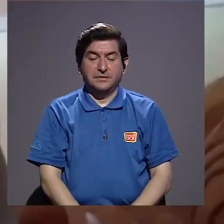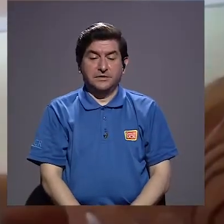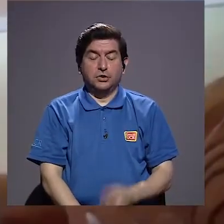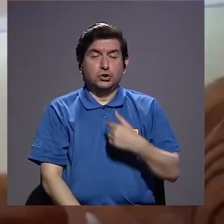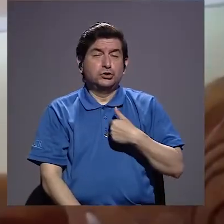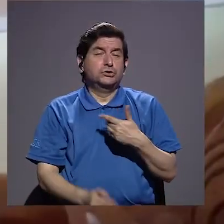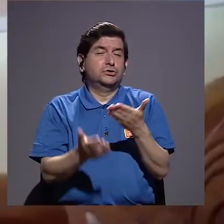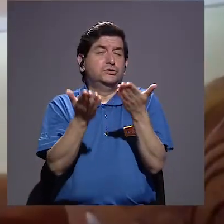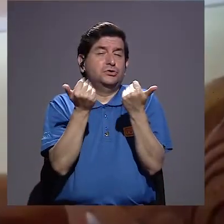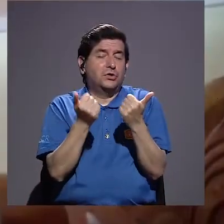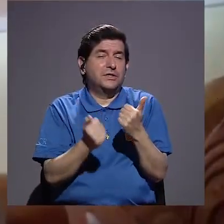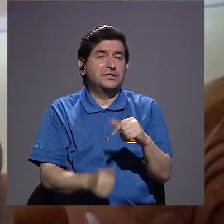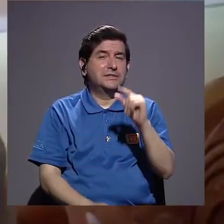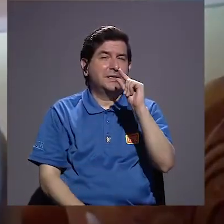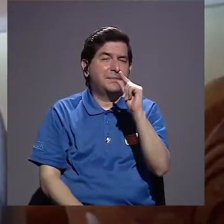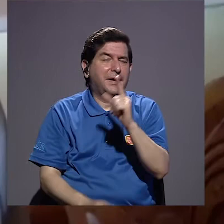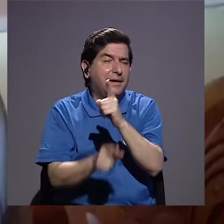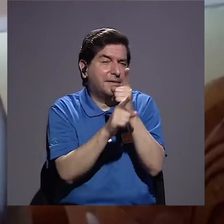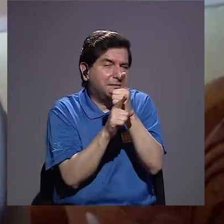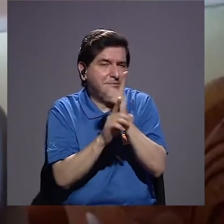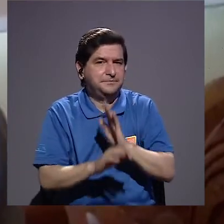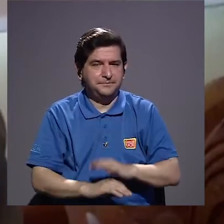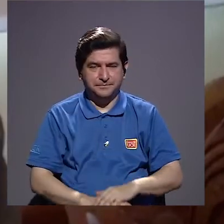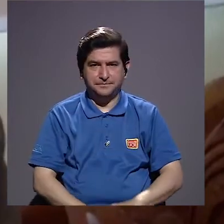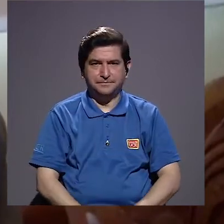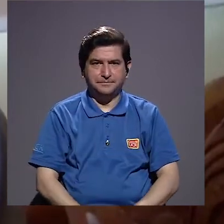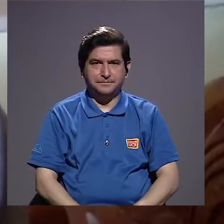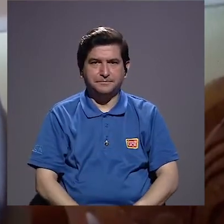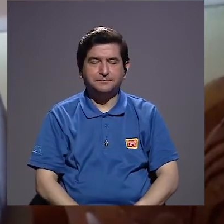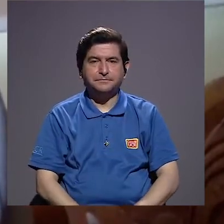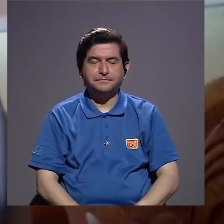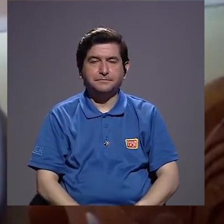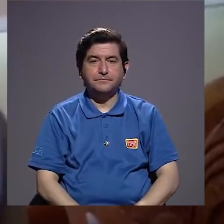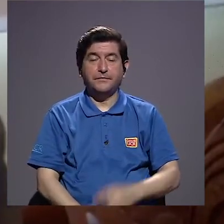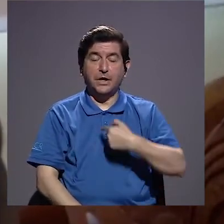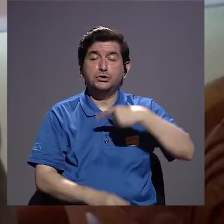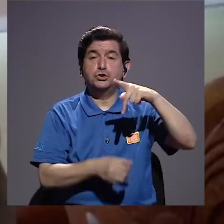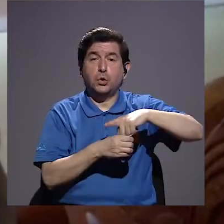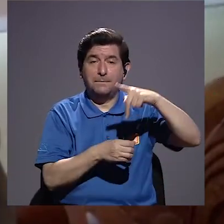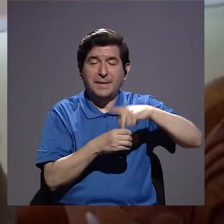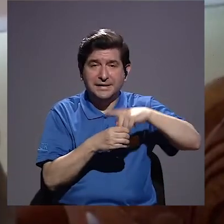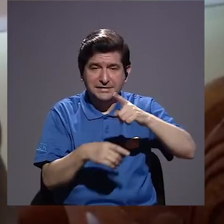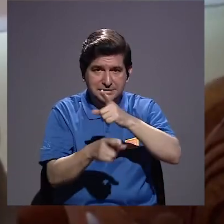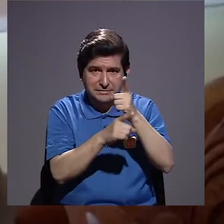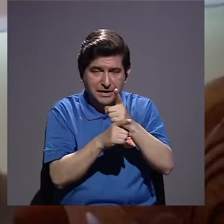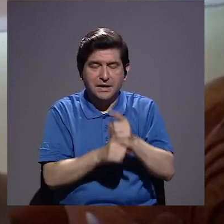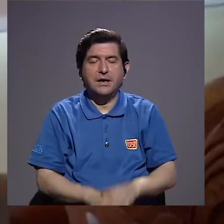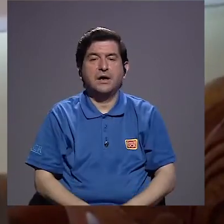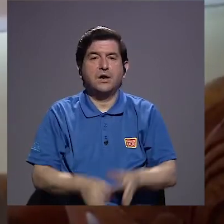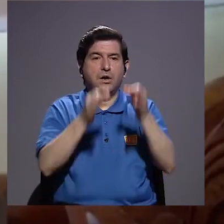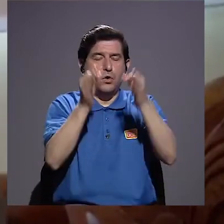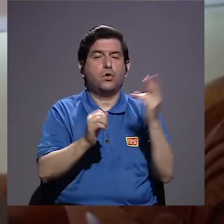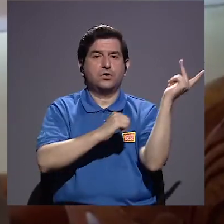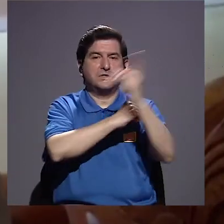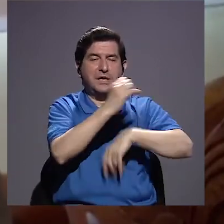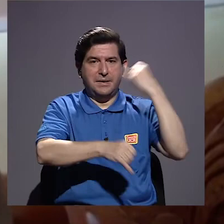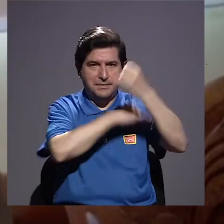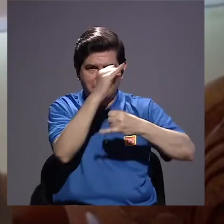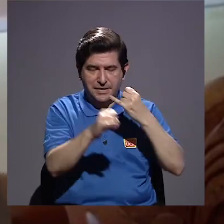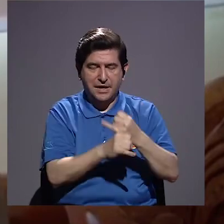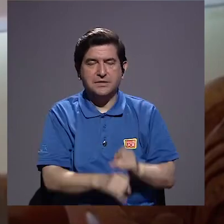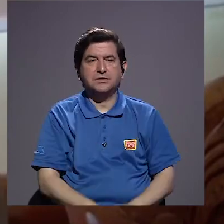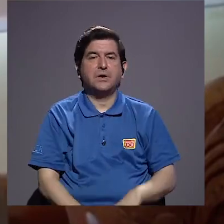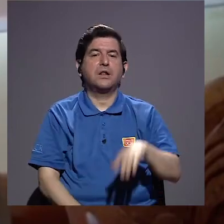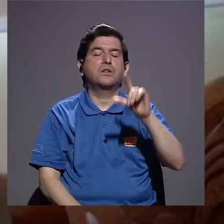Rosaura, yo quisiera hacerte una pequeña corrección. El caso en el que yo participé en la Corte Penal Internacional fue el caso